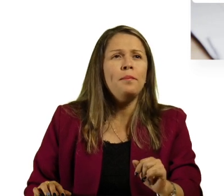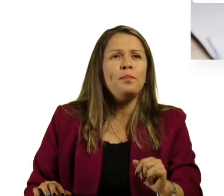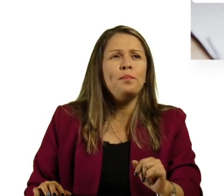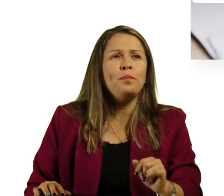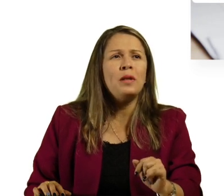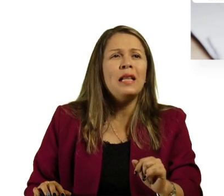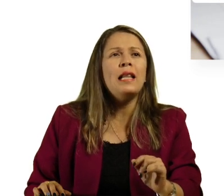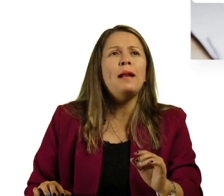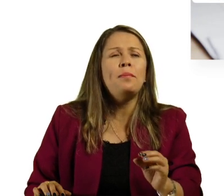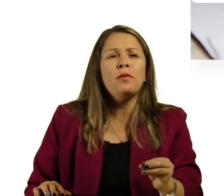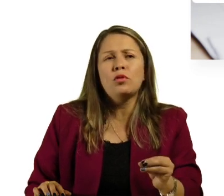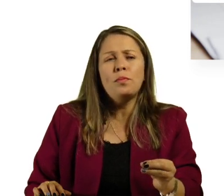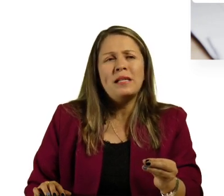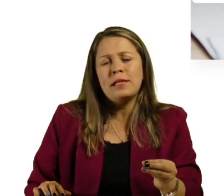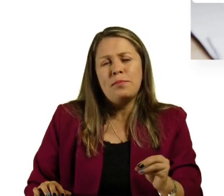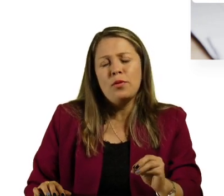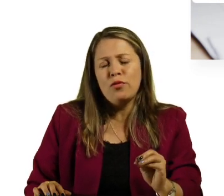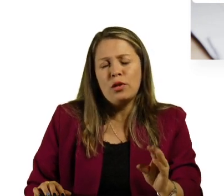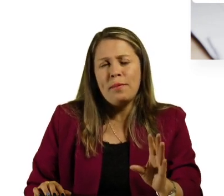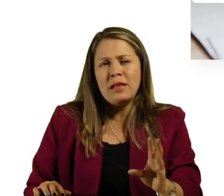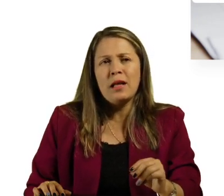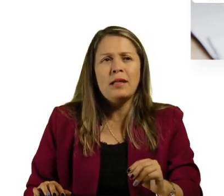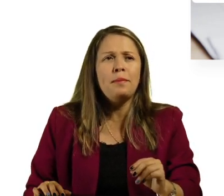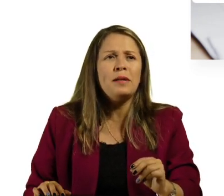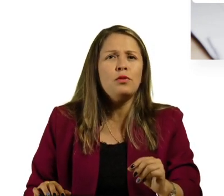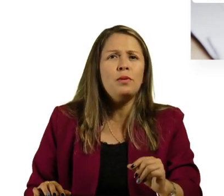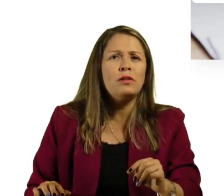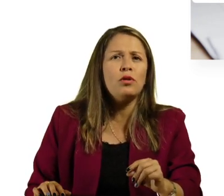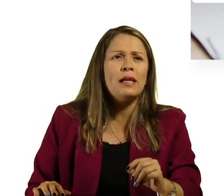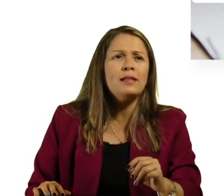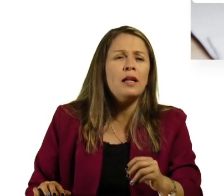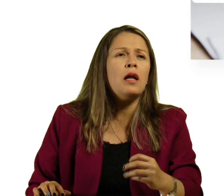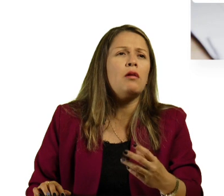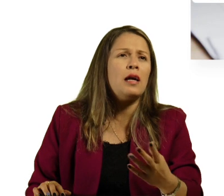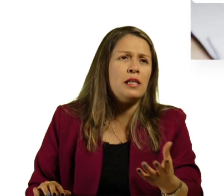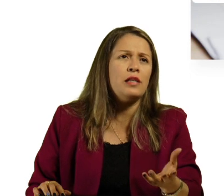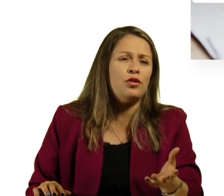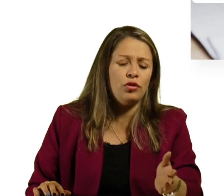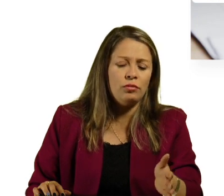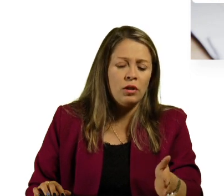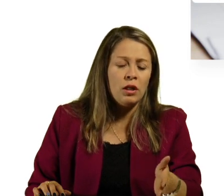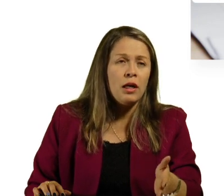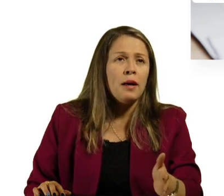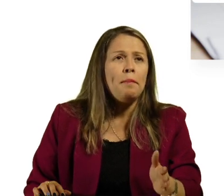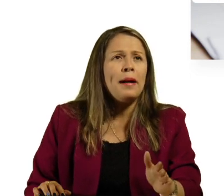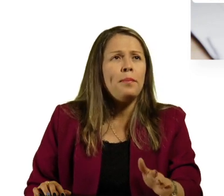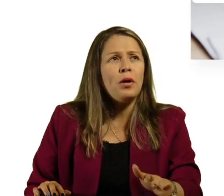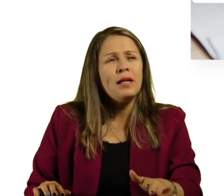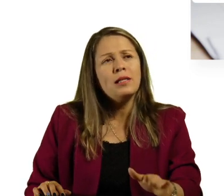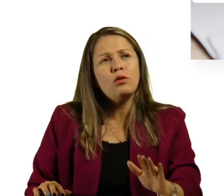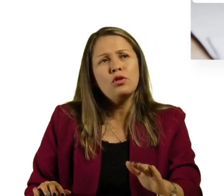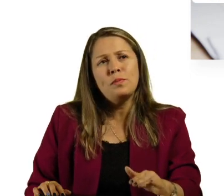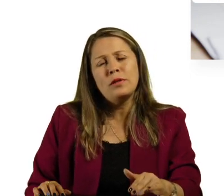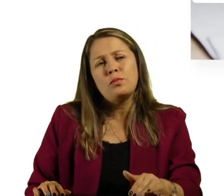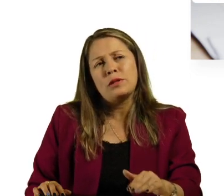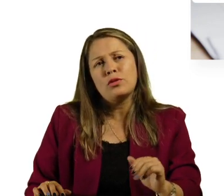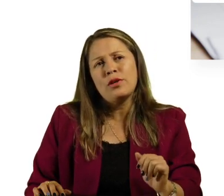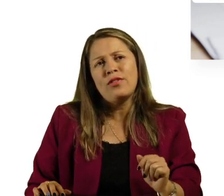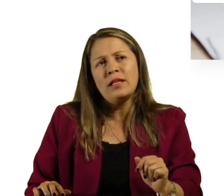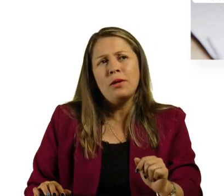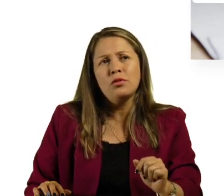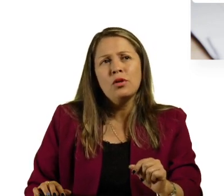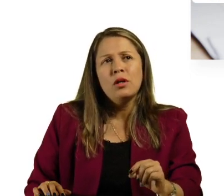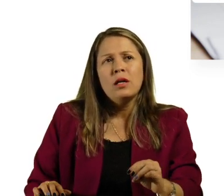Adicionalmente, el otro principio fundamental del presupuesto es la organización. Para poder hacer unos